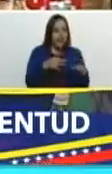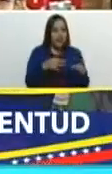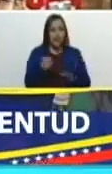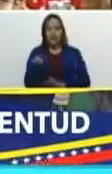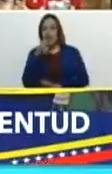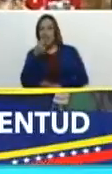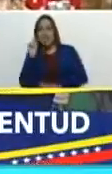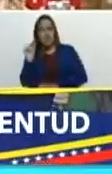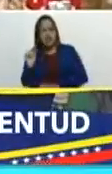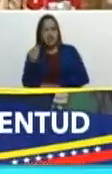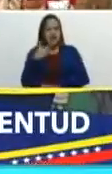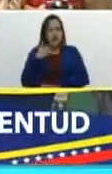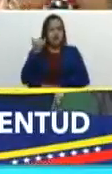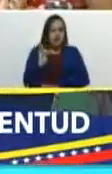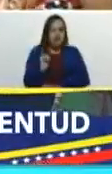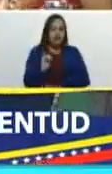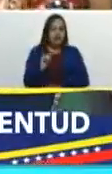pastillas. Yo soy así.